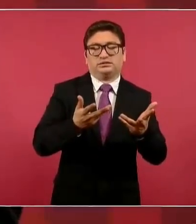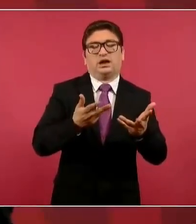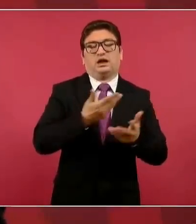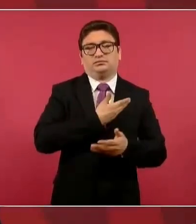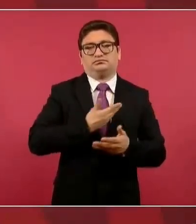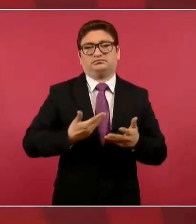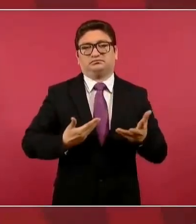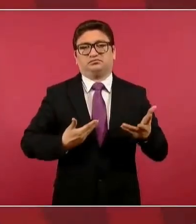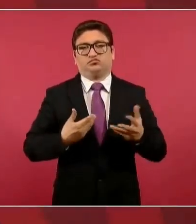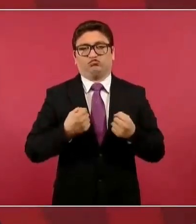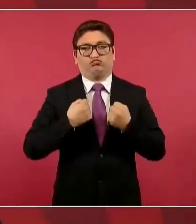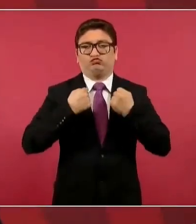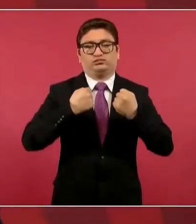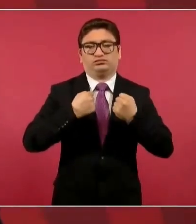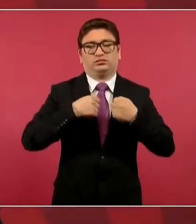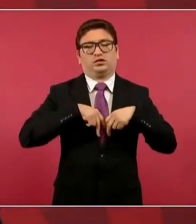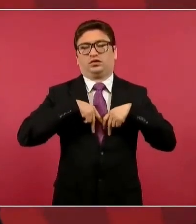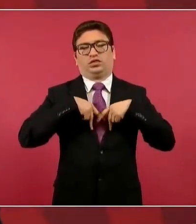Ejecutivo.